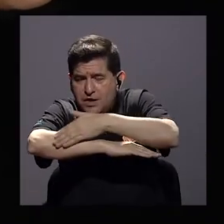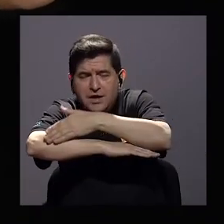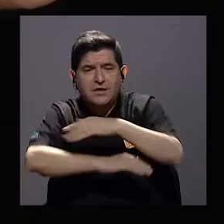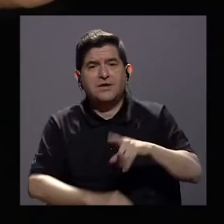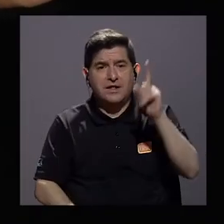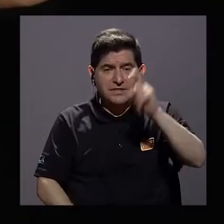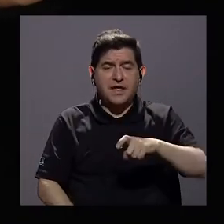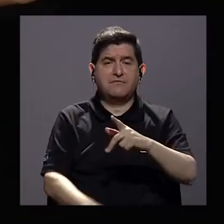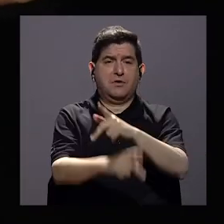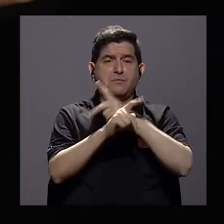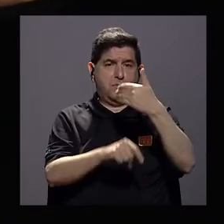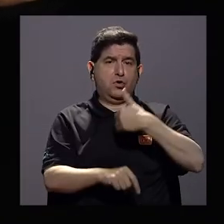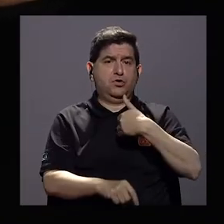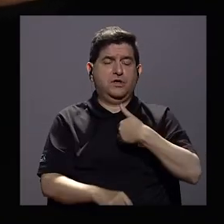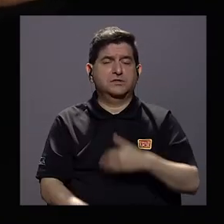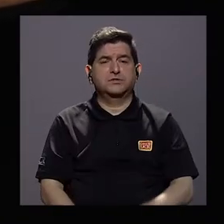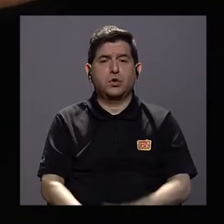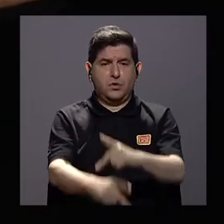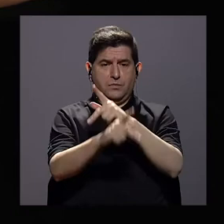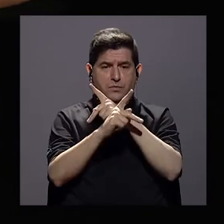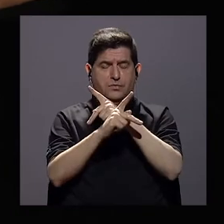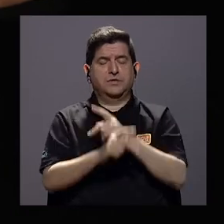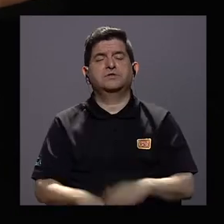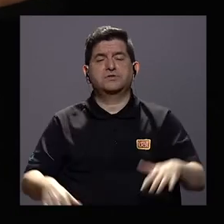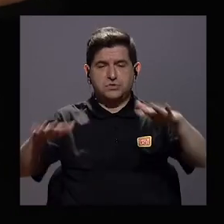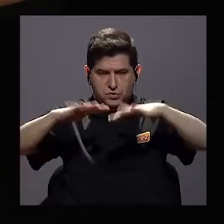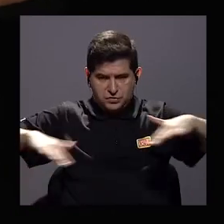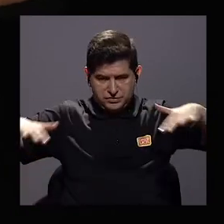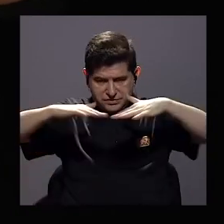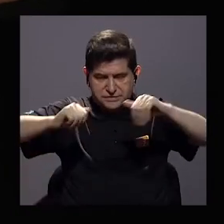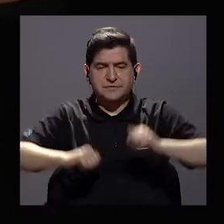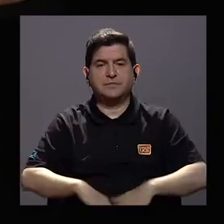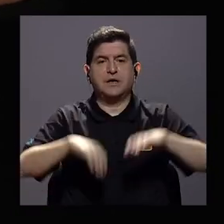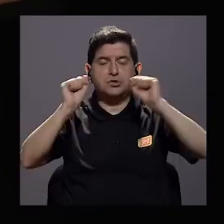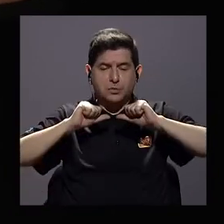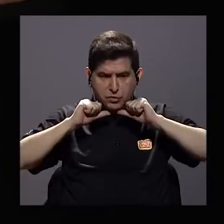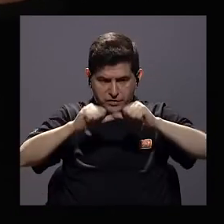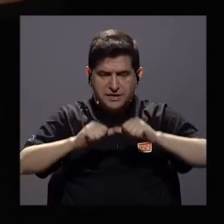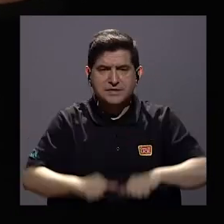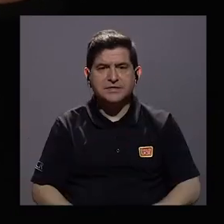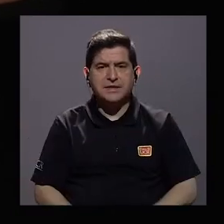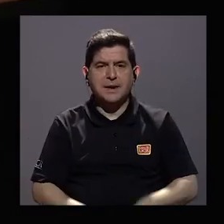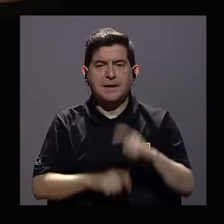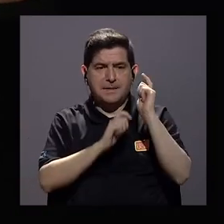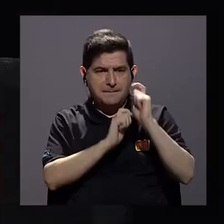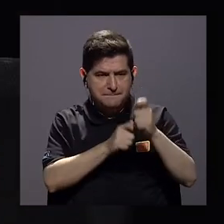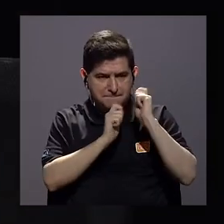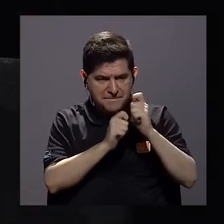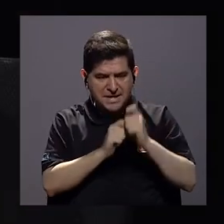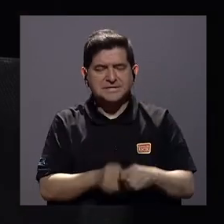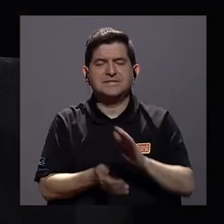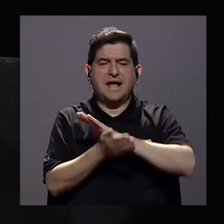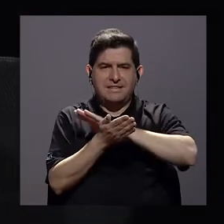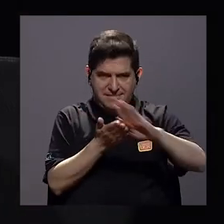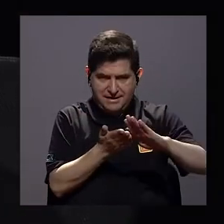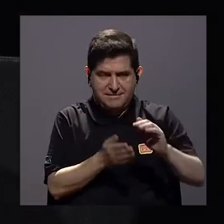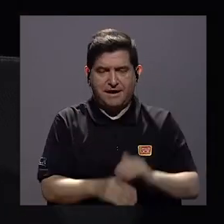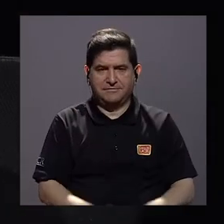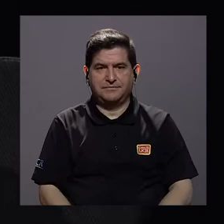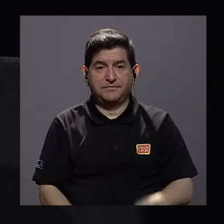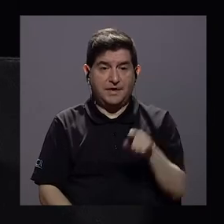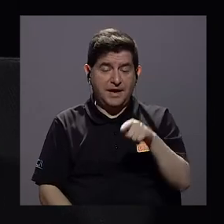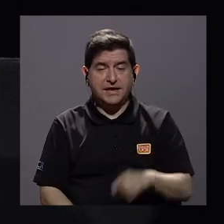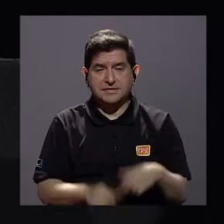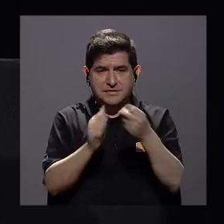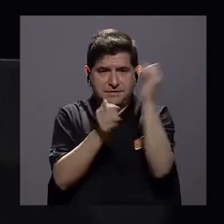ser protegidos y cubiertos con un espacio suficiente para que puedan seguir manteniendo sus pesquerías de forma digna. Y este